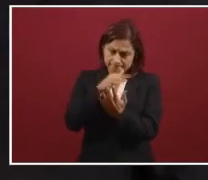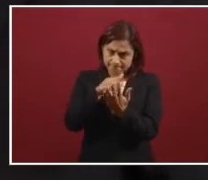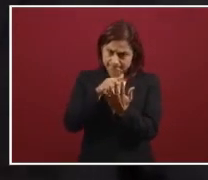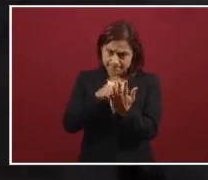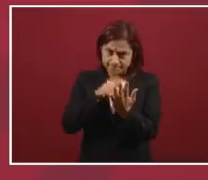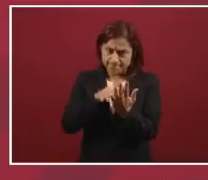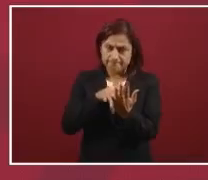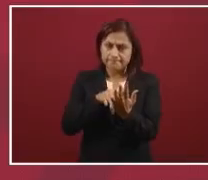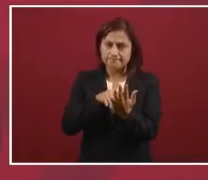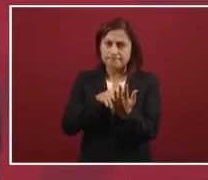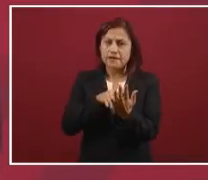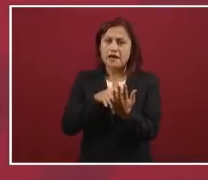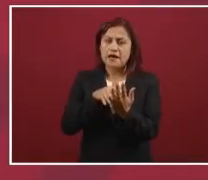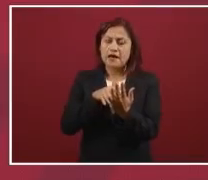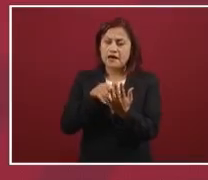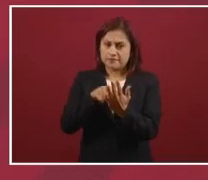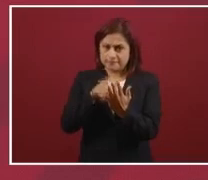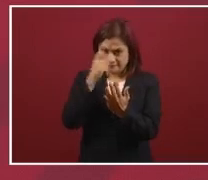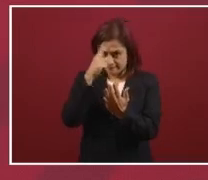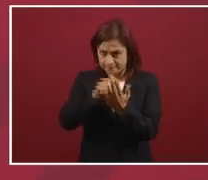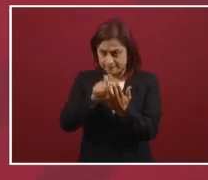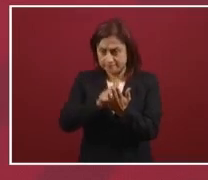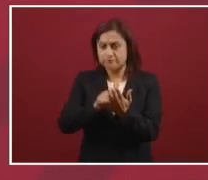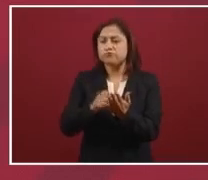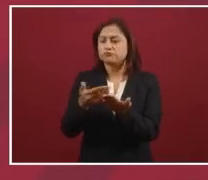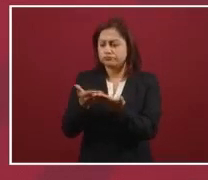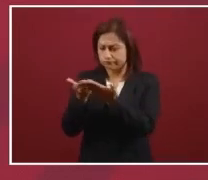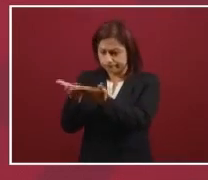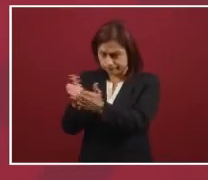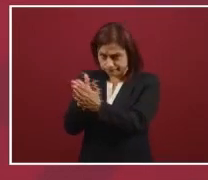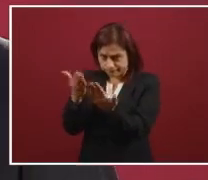Ahí está lo que estamos haciendo.